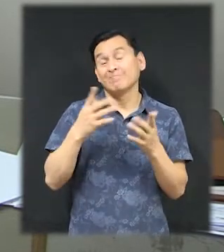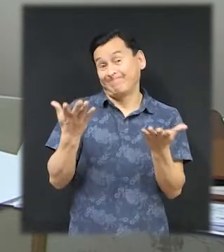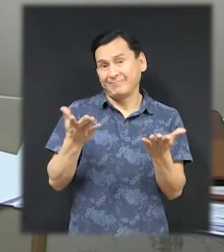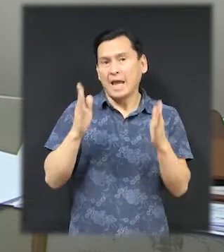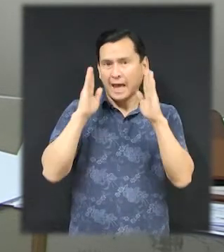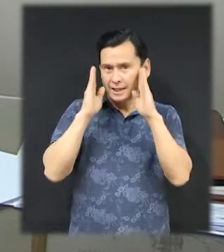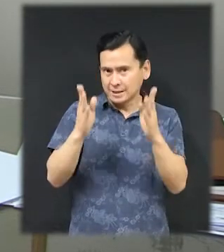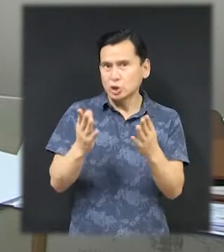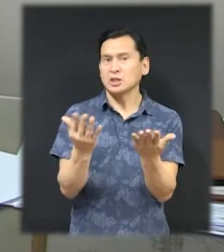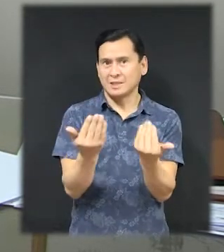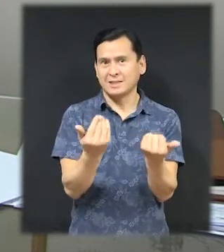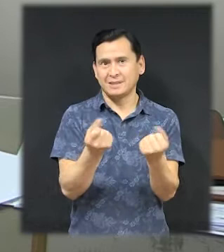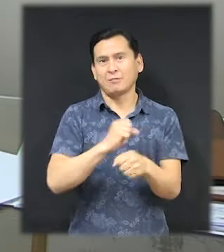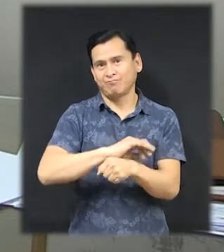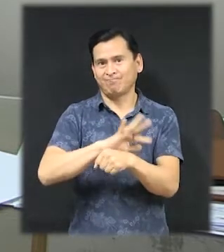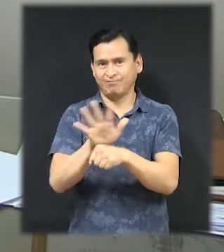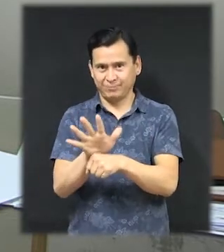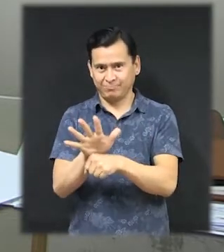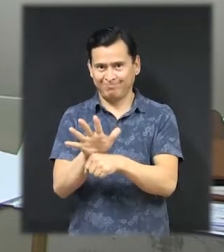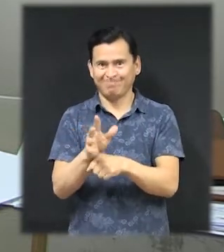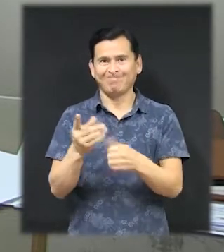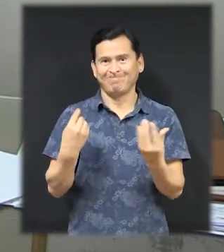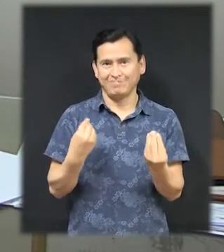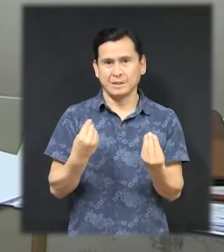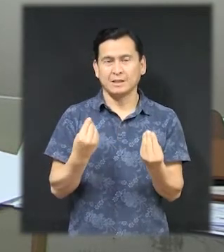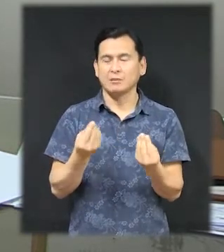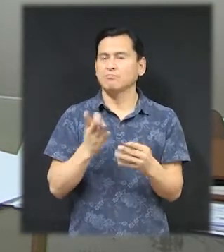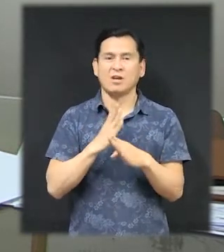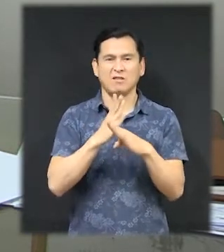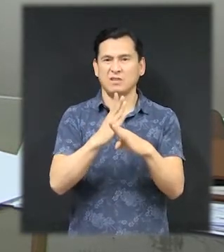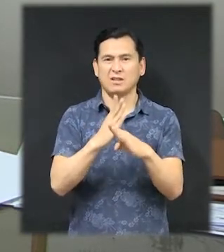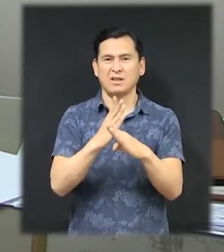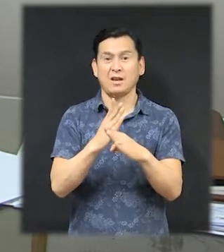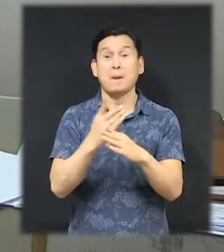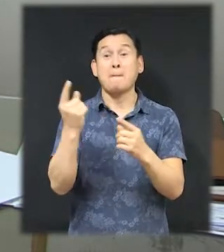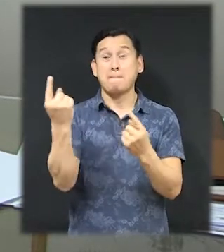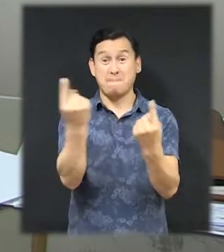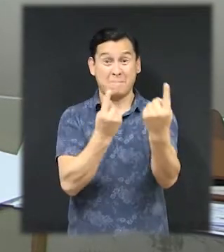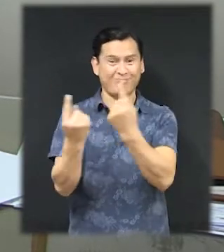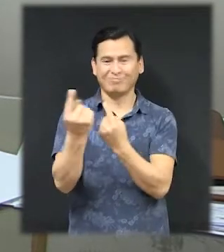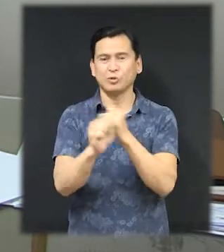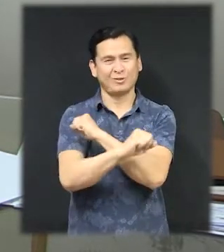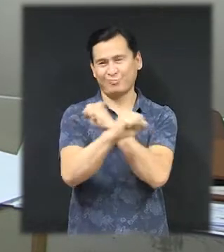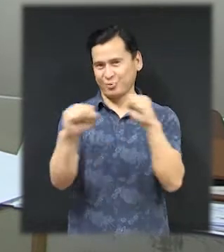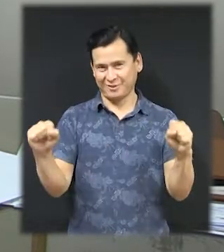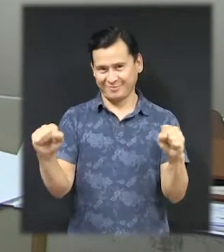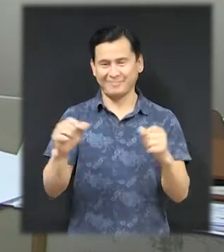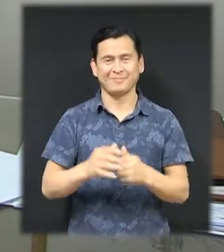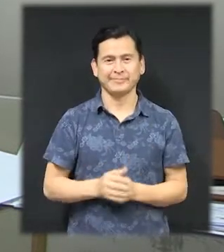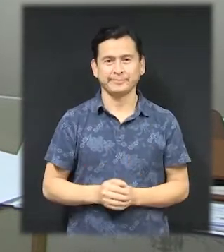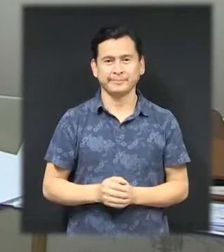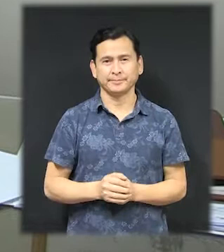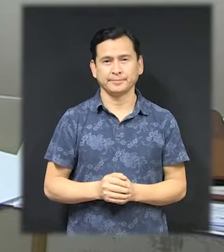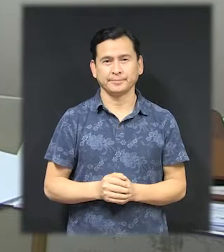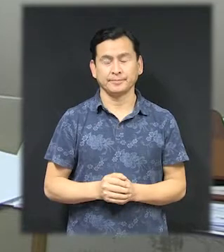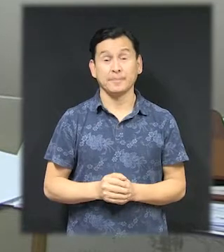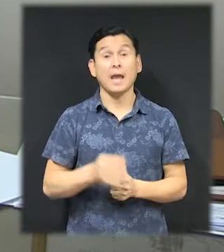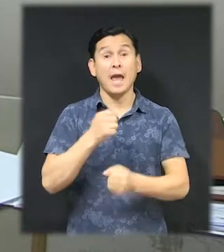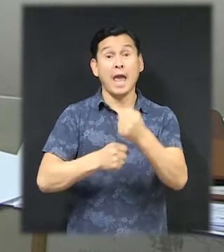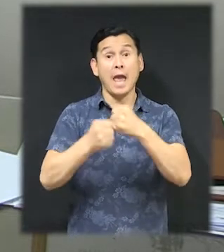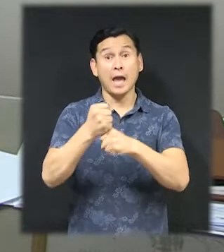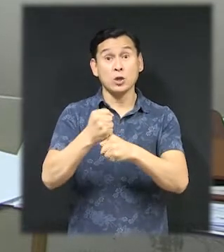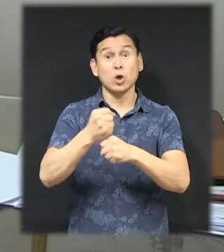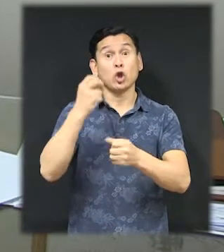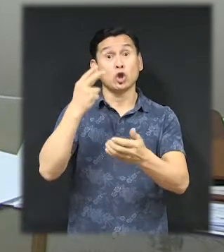Esto en atención a los requerimientos de la pandemia que evita que este tipo de actividades se realicen de manera presencial. El